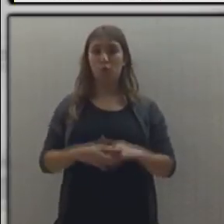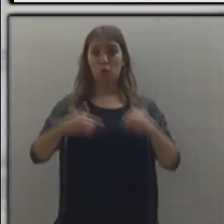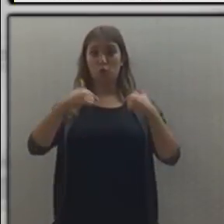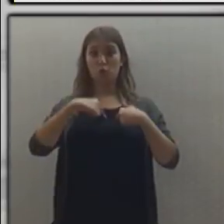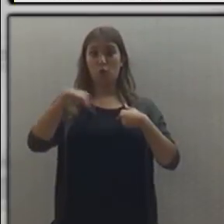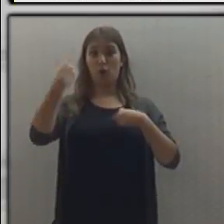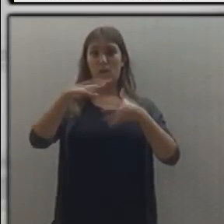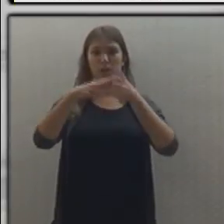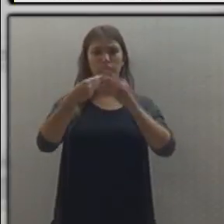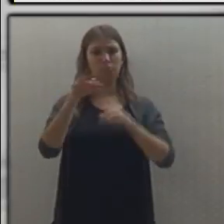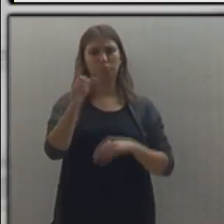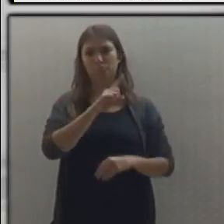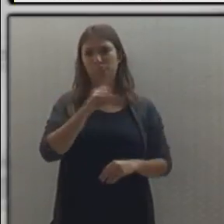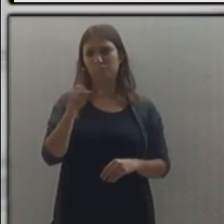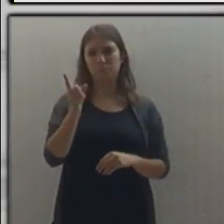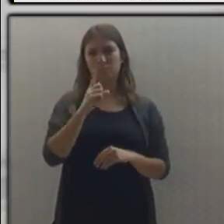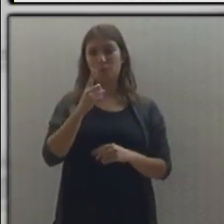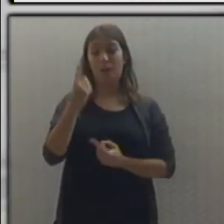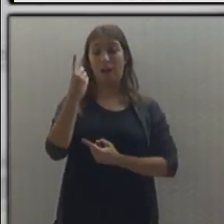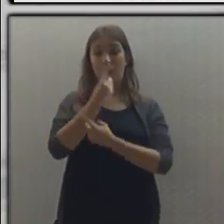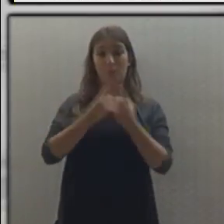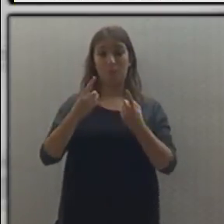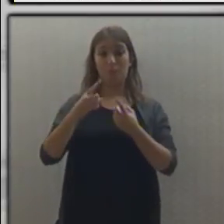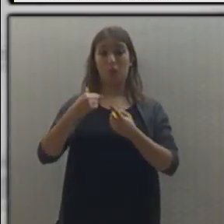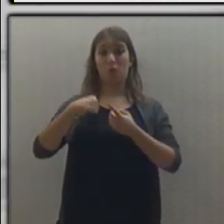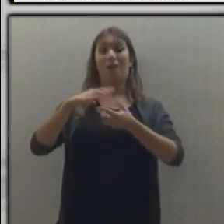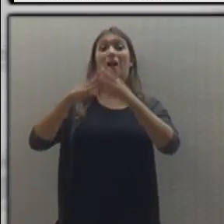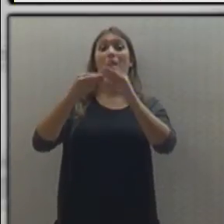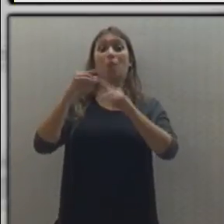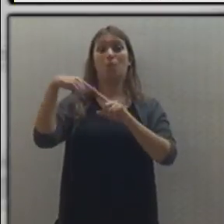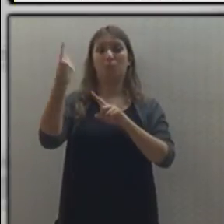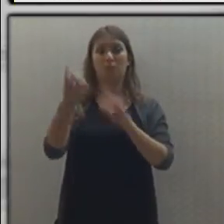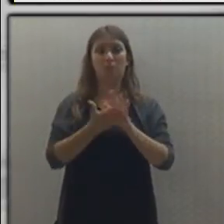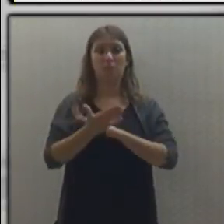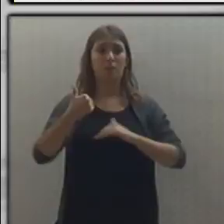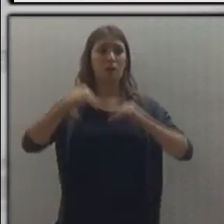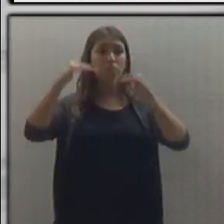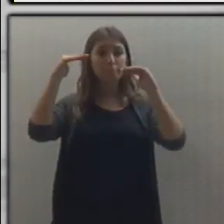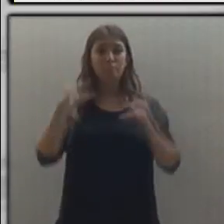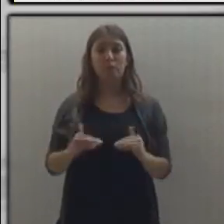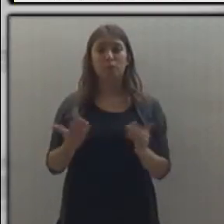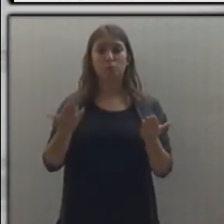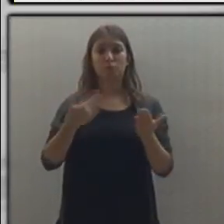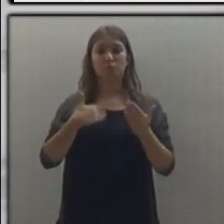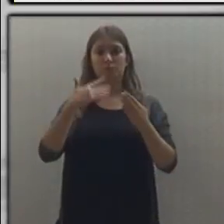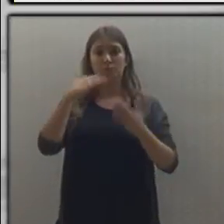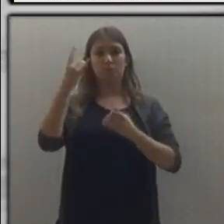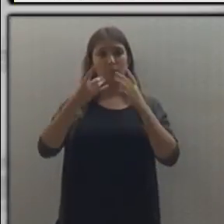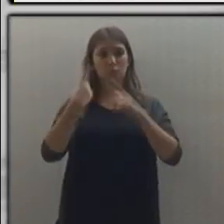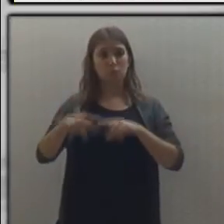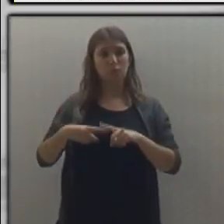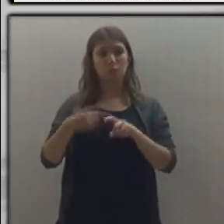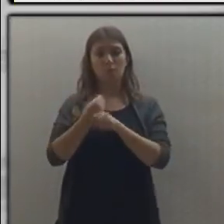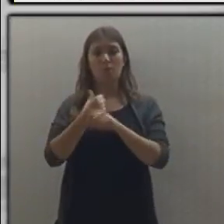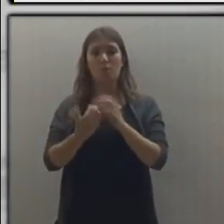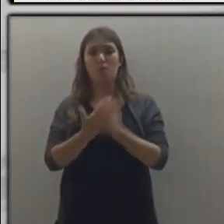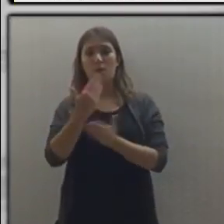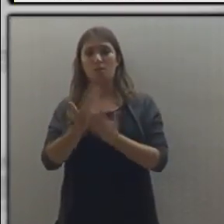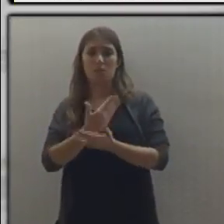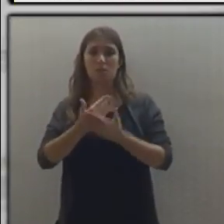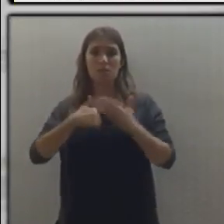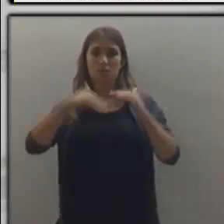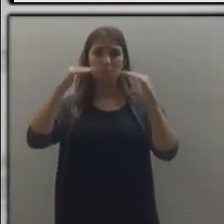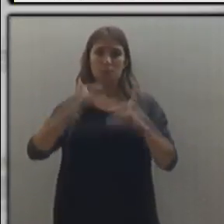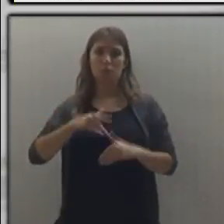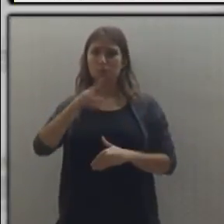al revés, porque esa adaptación al entorno muchas veces supone reducción en las actividades que desarrollamos en el día, ¿no? En el día a